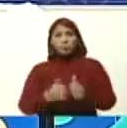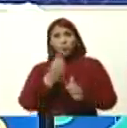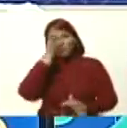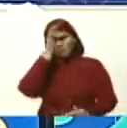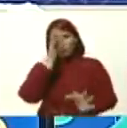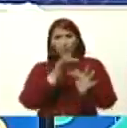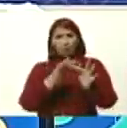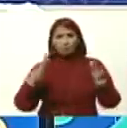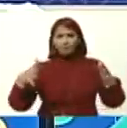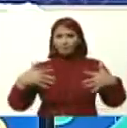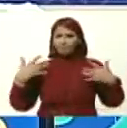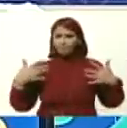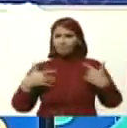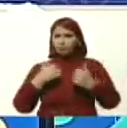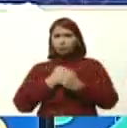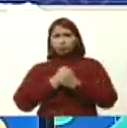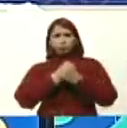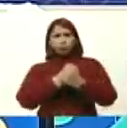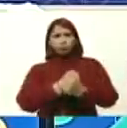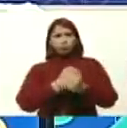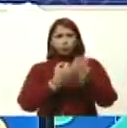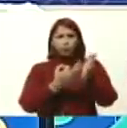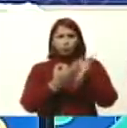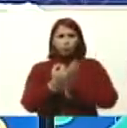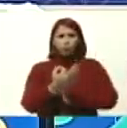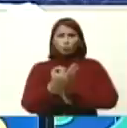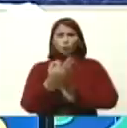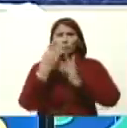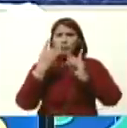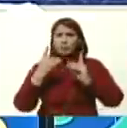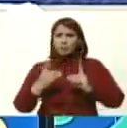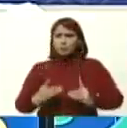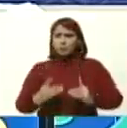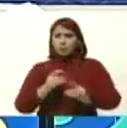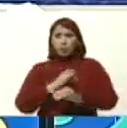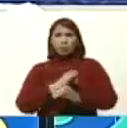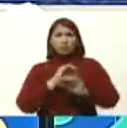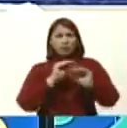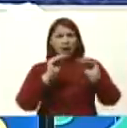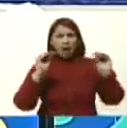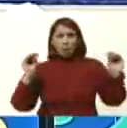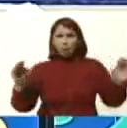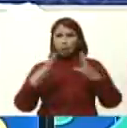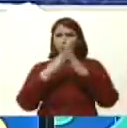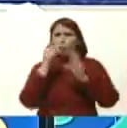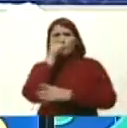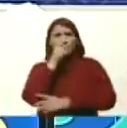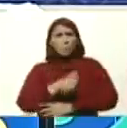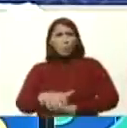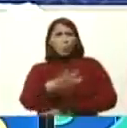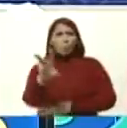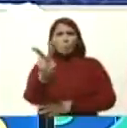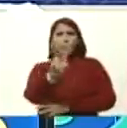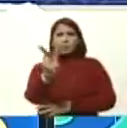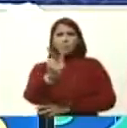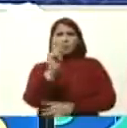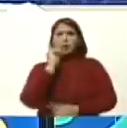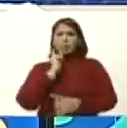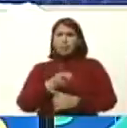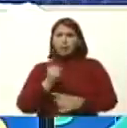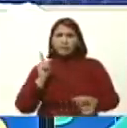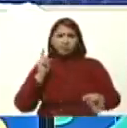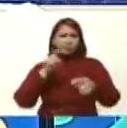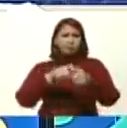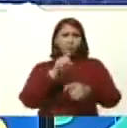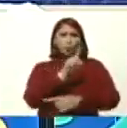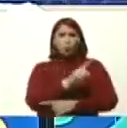con alegría, con amor, con lealtad y con decisión. Llamo a todo el pueblo de Venezuela a incorporarse